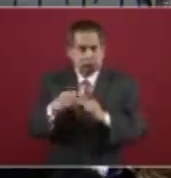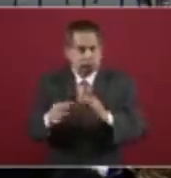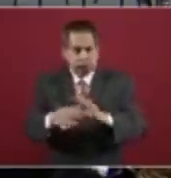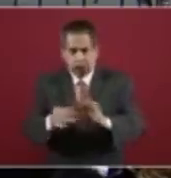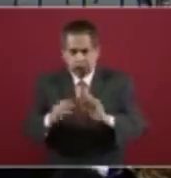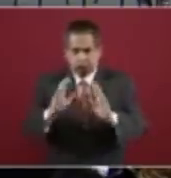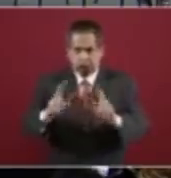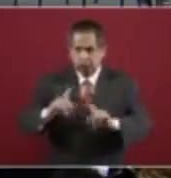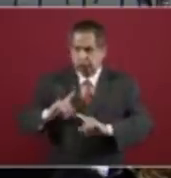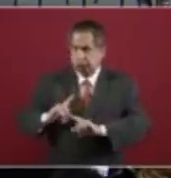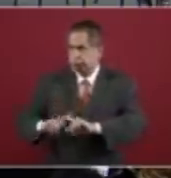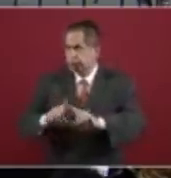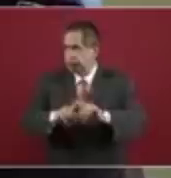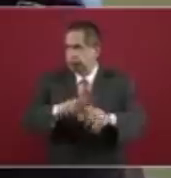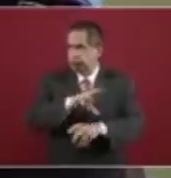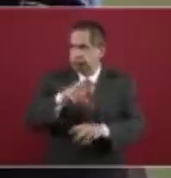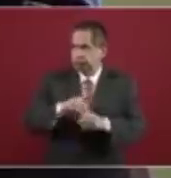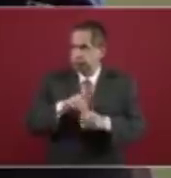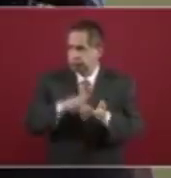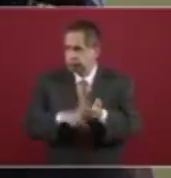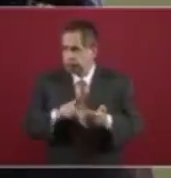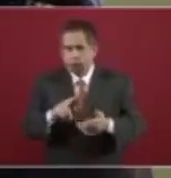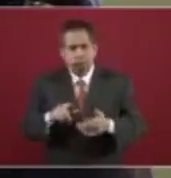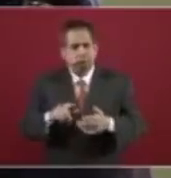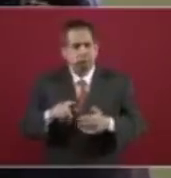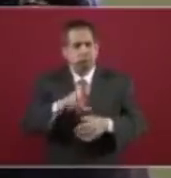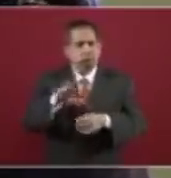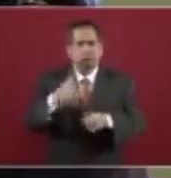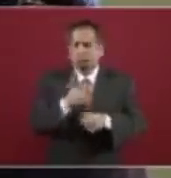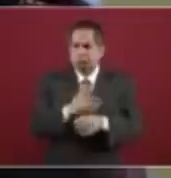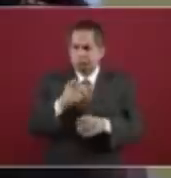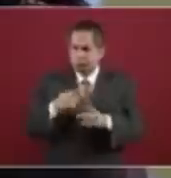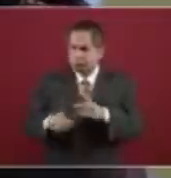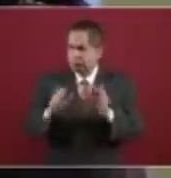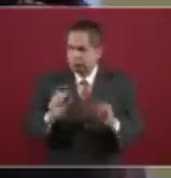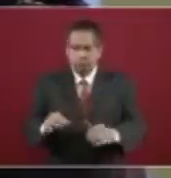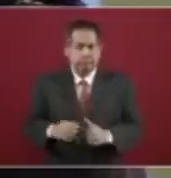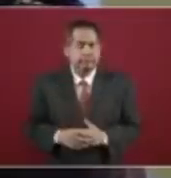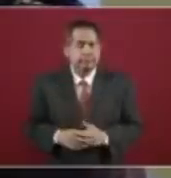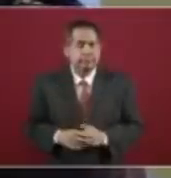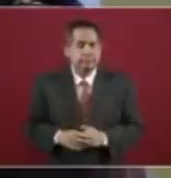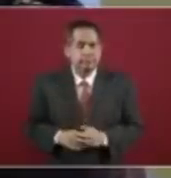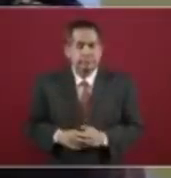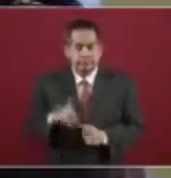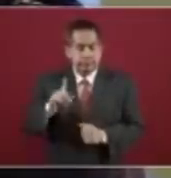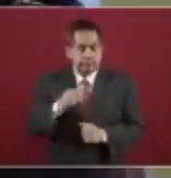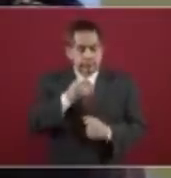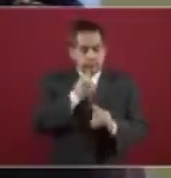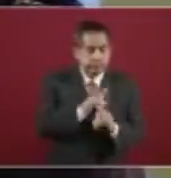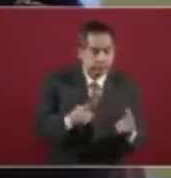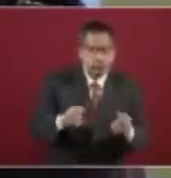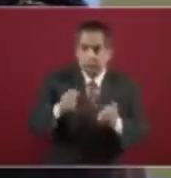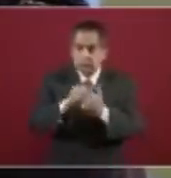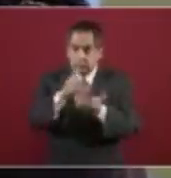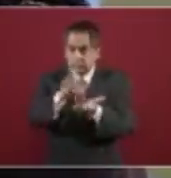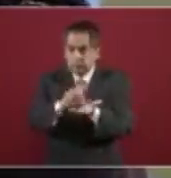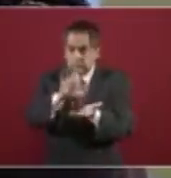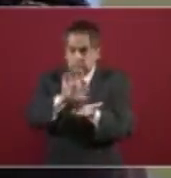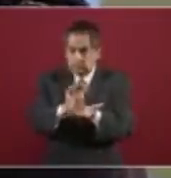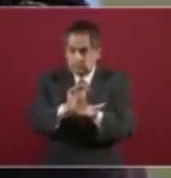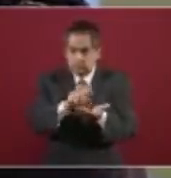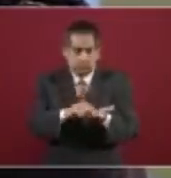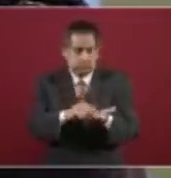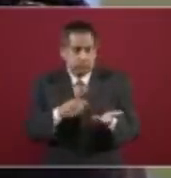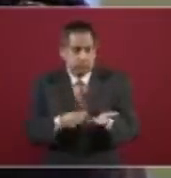los diferentes lugares de la República. Y en el caso de niños con alguna discapacidad, el